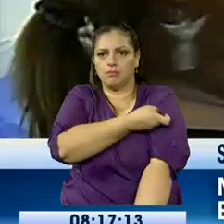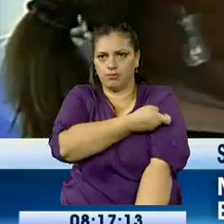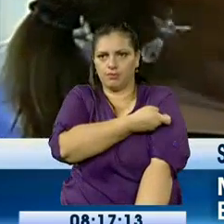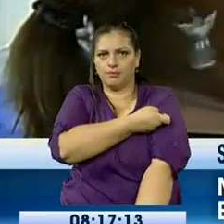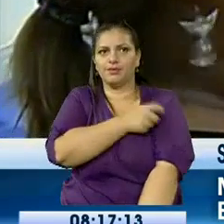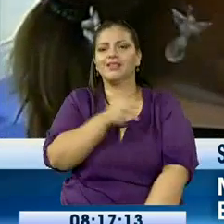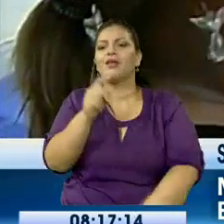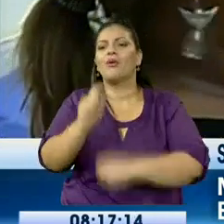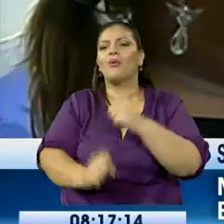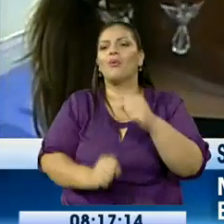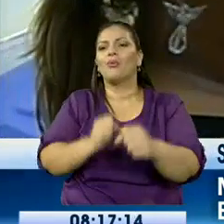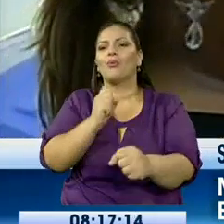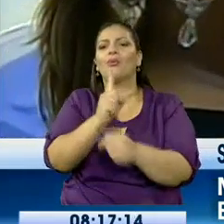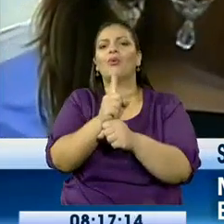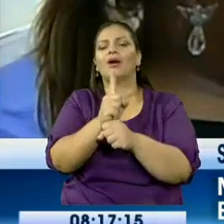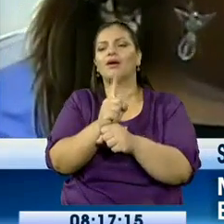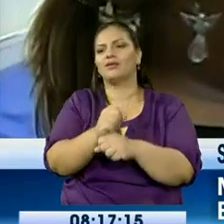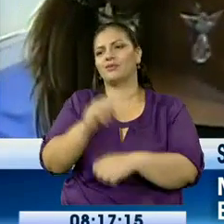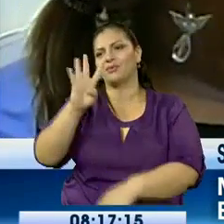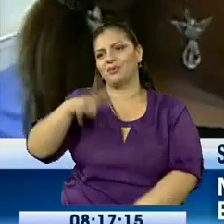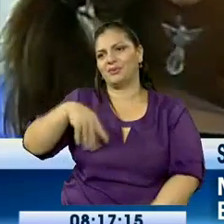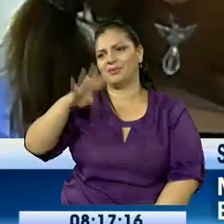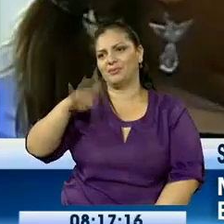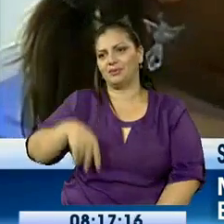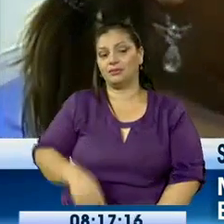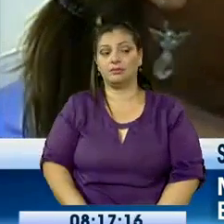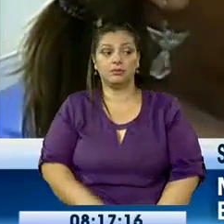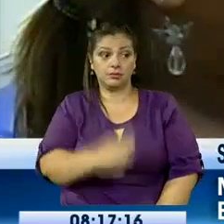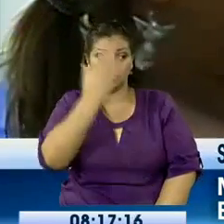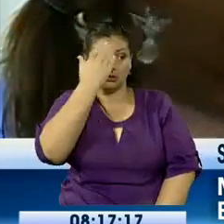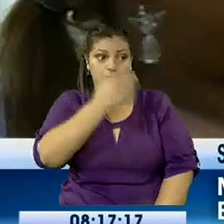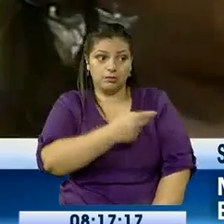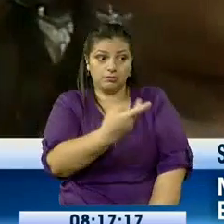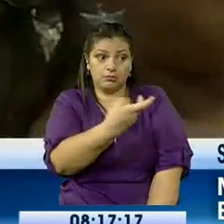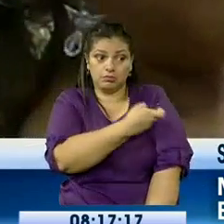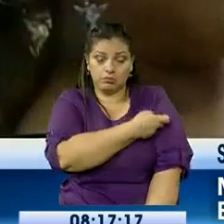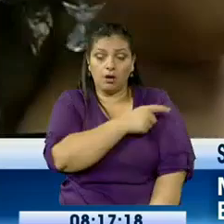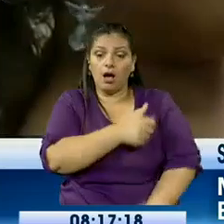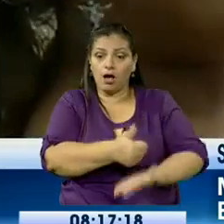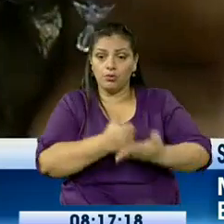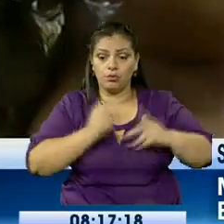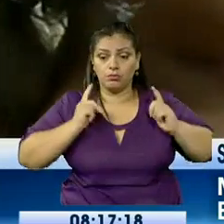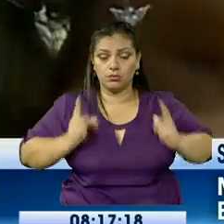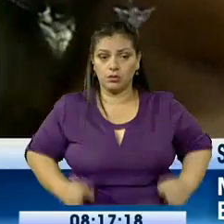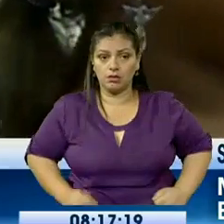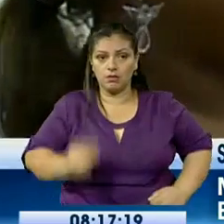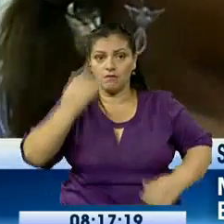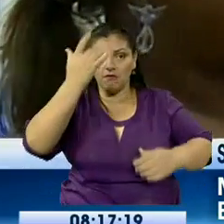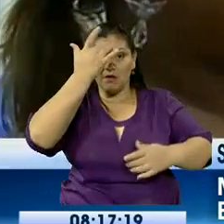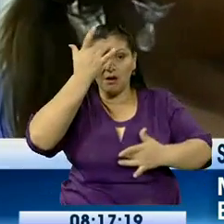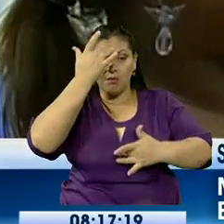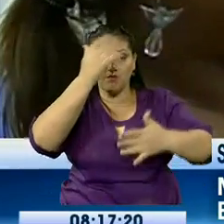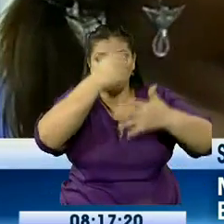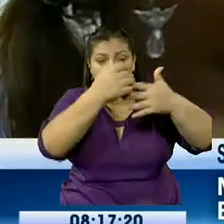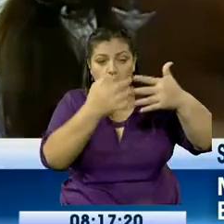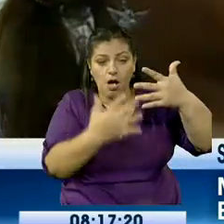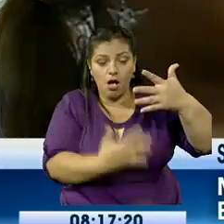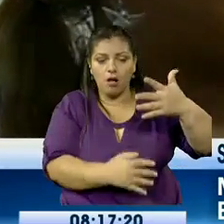4 meses. Lo importante, prevenir enfermedades, ¿no? Sí. ¿Qué opina del servicio que ofrece el Ministerio de Salud Pública? Muy